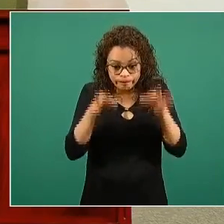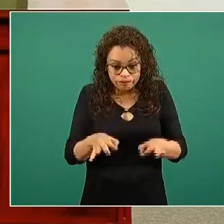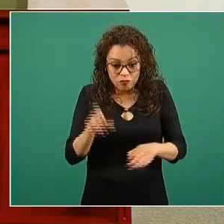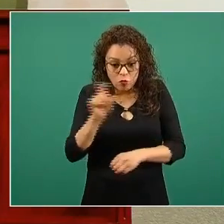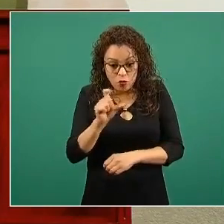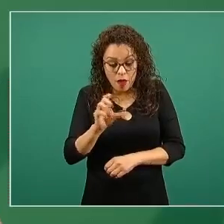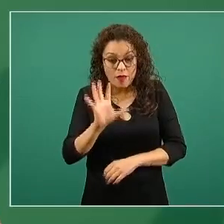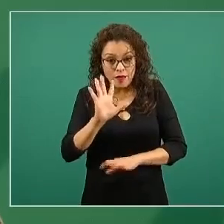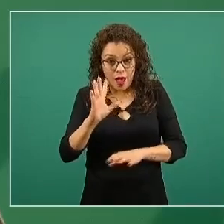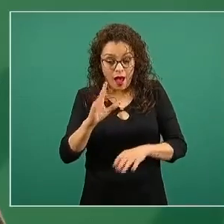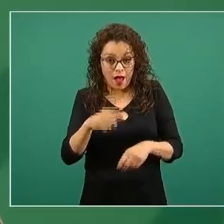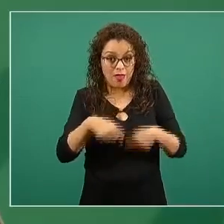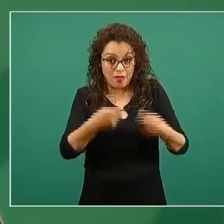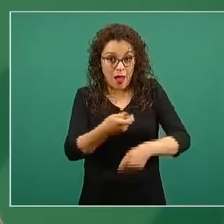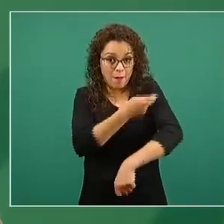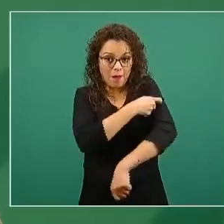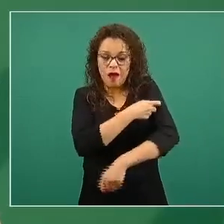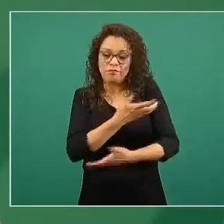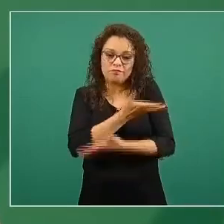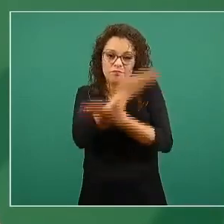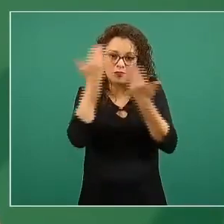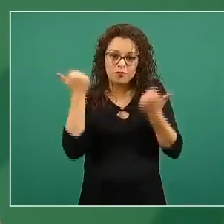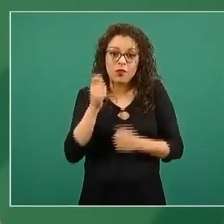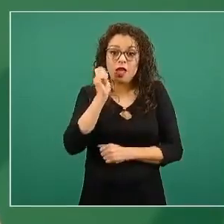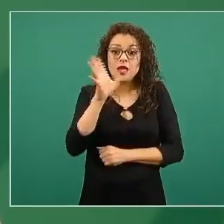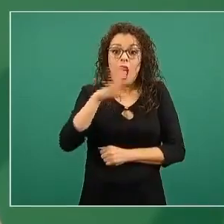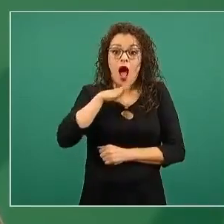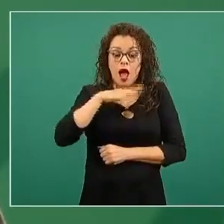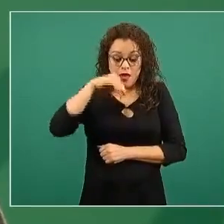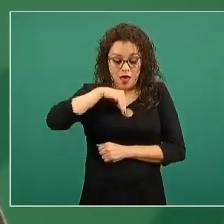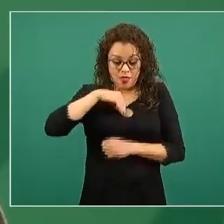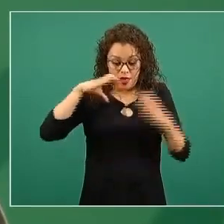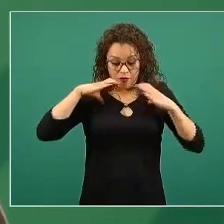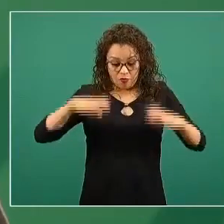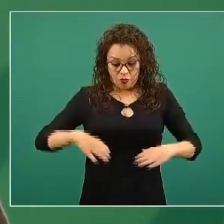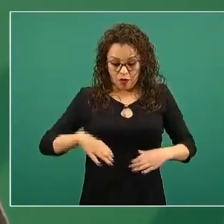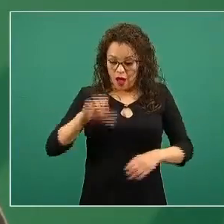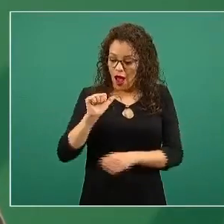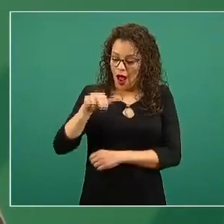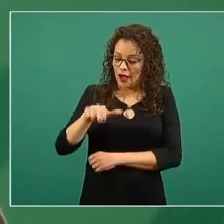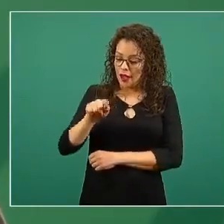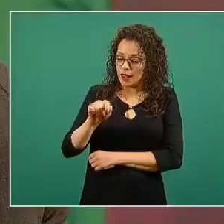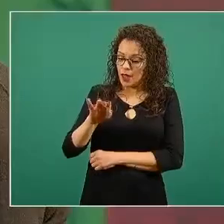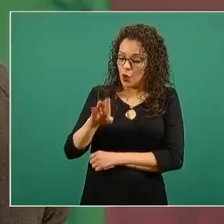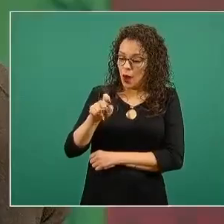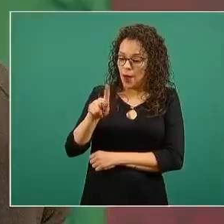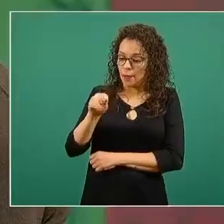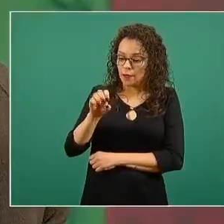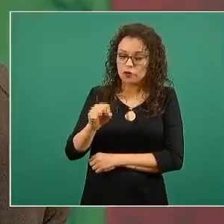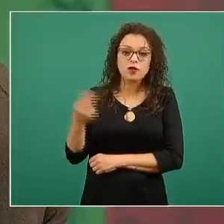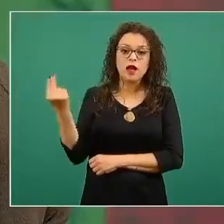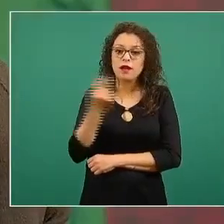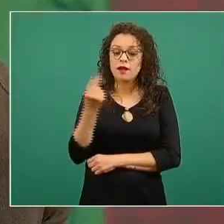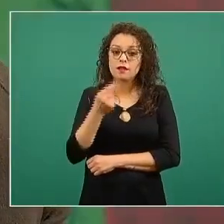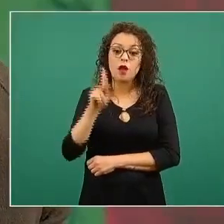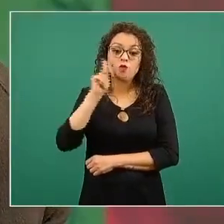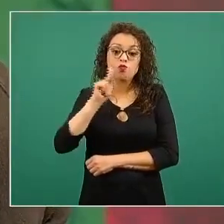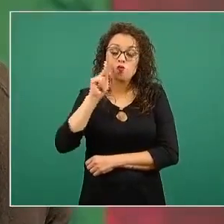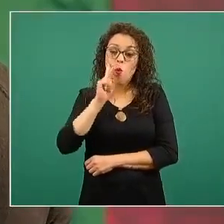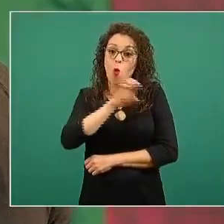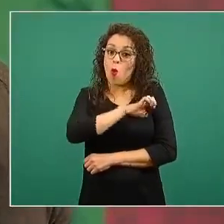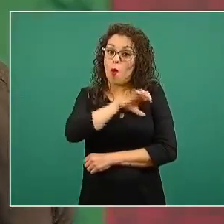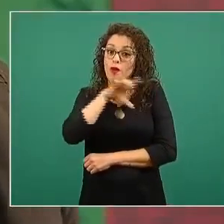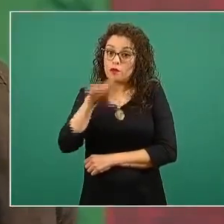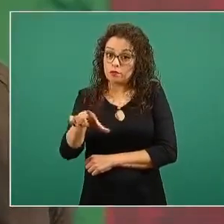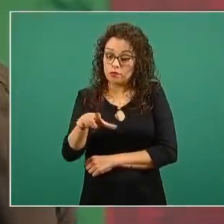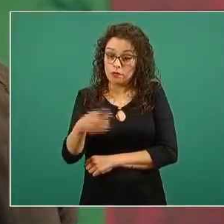que una persona tiene anticuerpos neutralizantes para la enfermedad requeriría de una prueba muy especializada. De hecho, esta prueba no